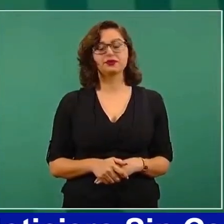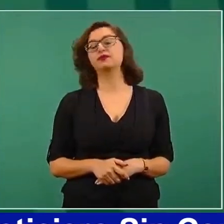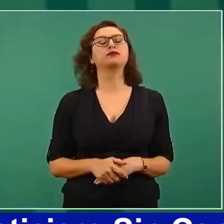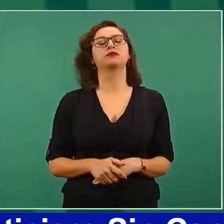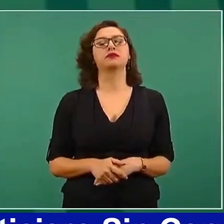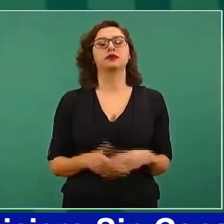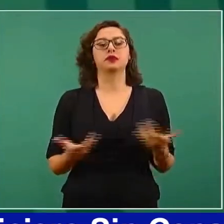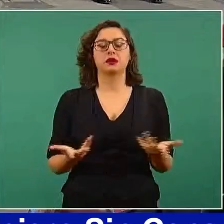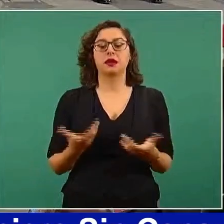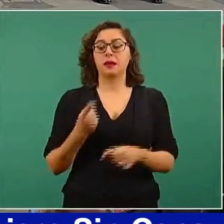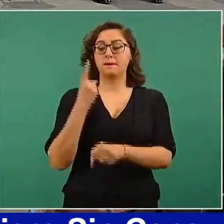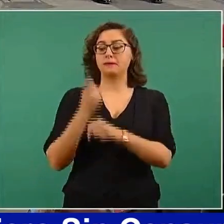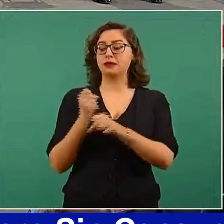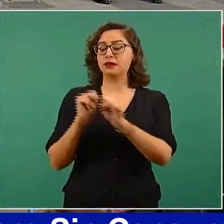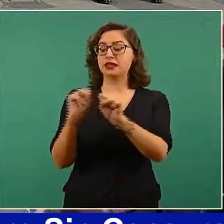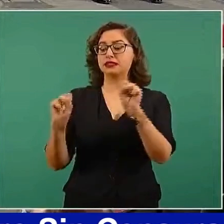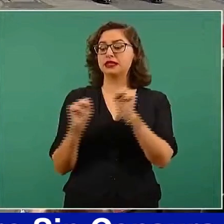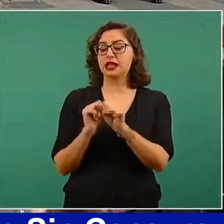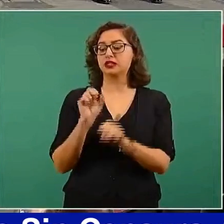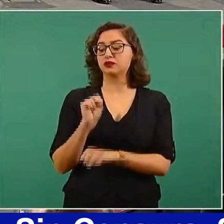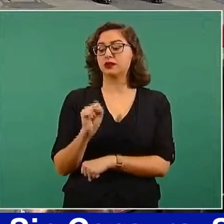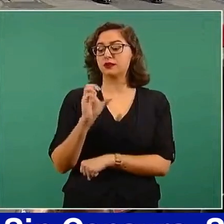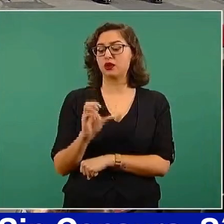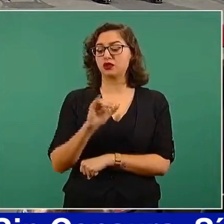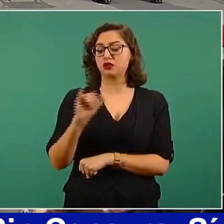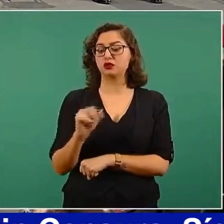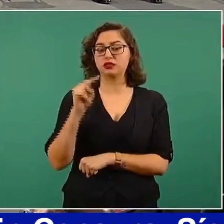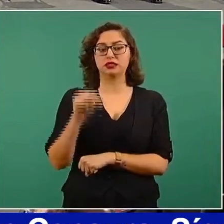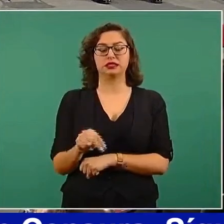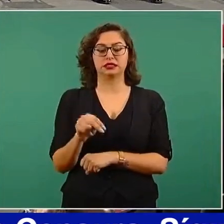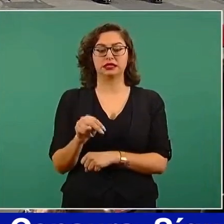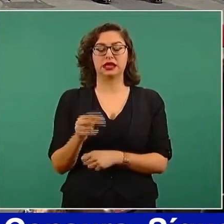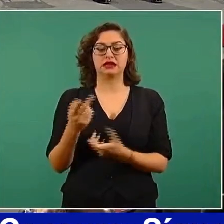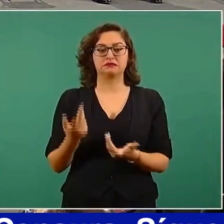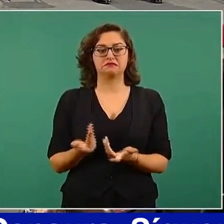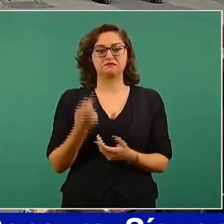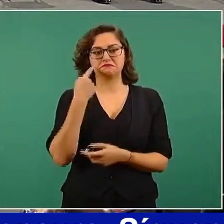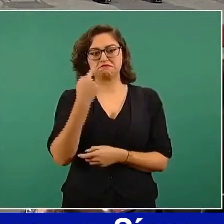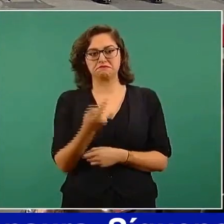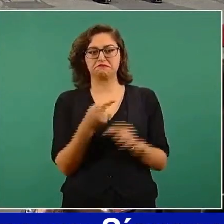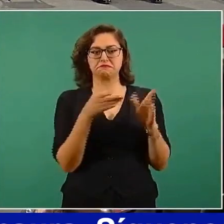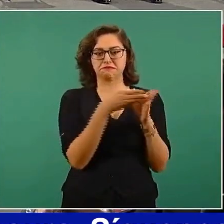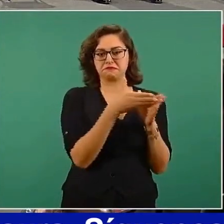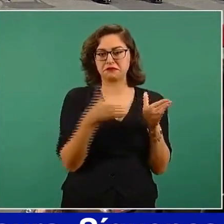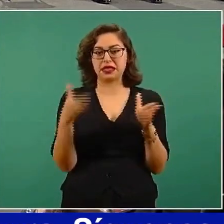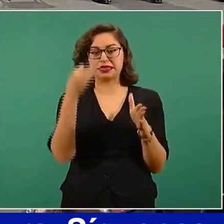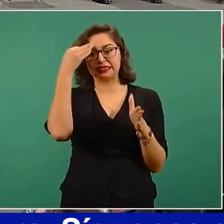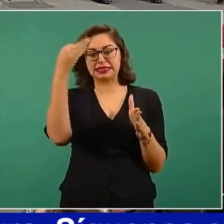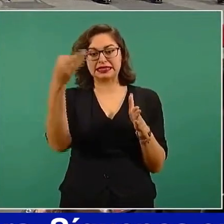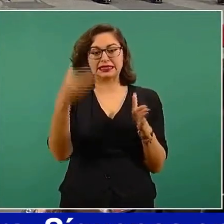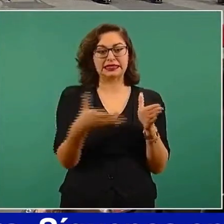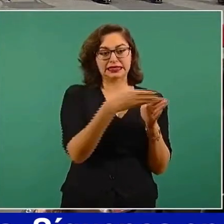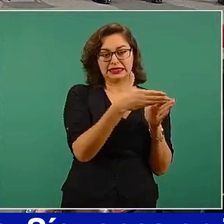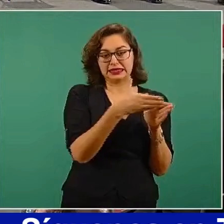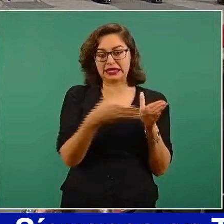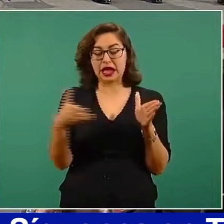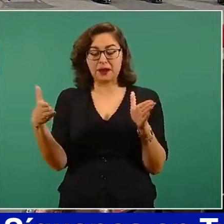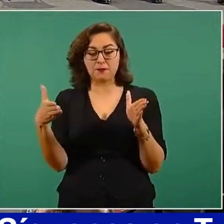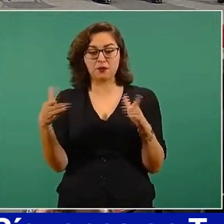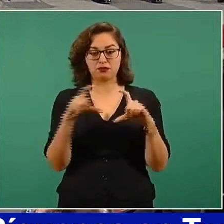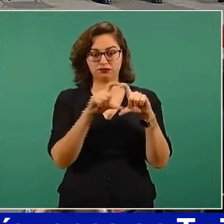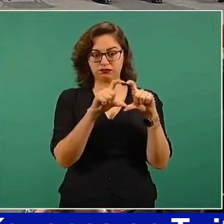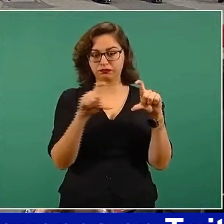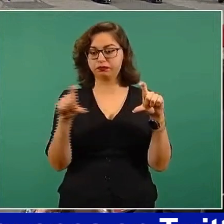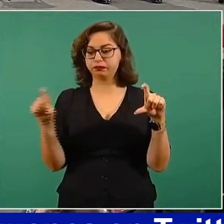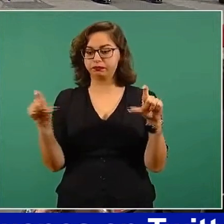Justicia, si quieres empezar a pasar, ahí está la línea de tiempo. En realidad, como